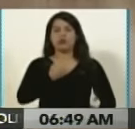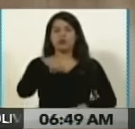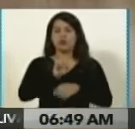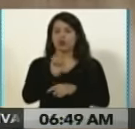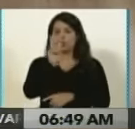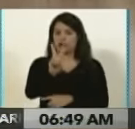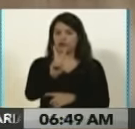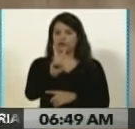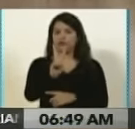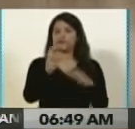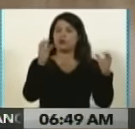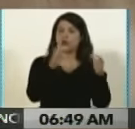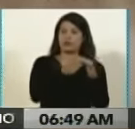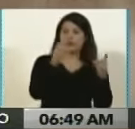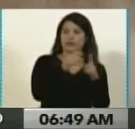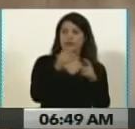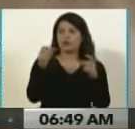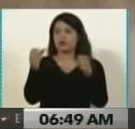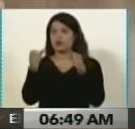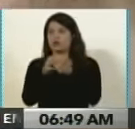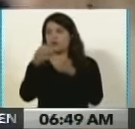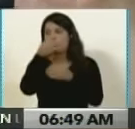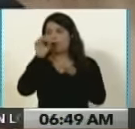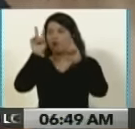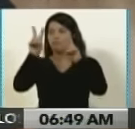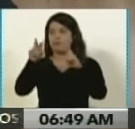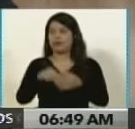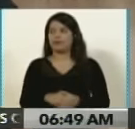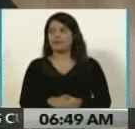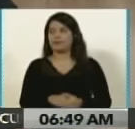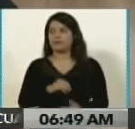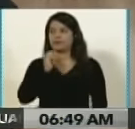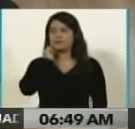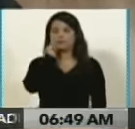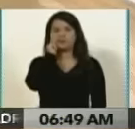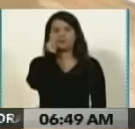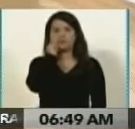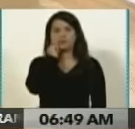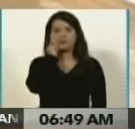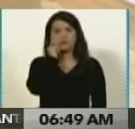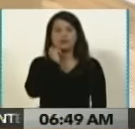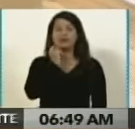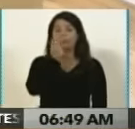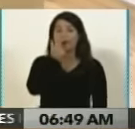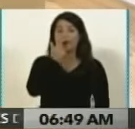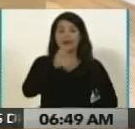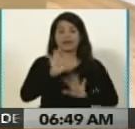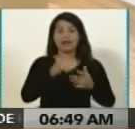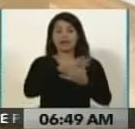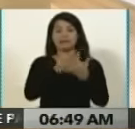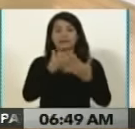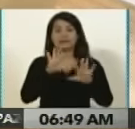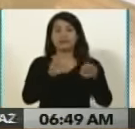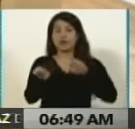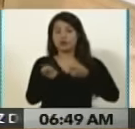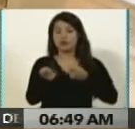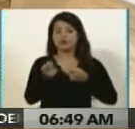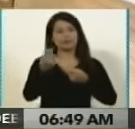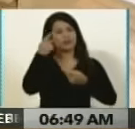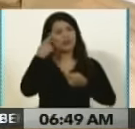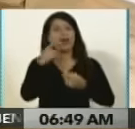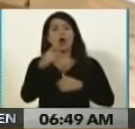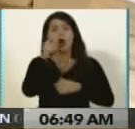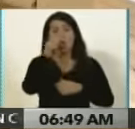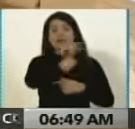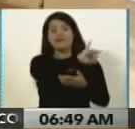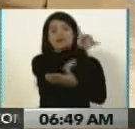fuerzas que puedan representar los intereses de la dominación. Es decir, Betancur se ha pasado ya a la dominación. Entonces, Betancur regresa